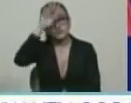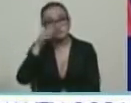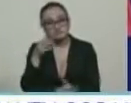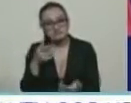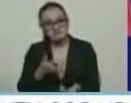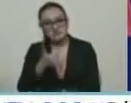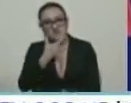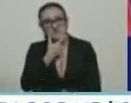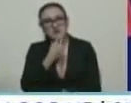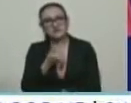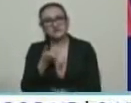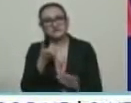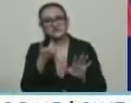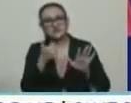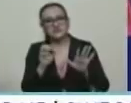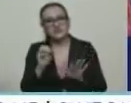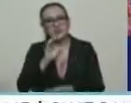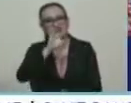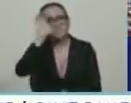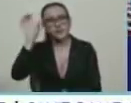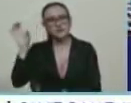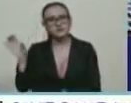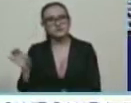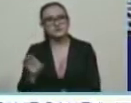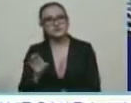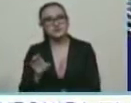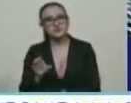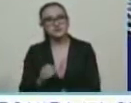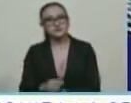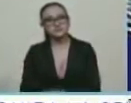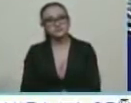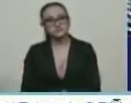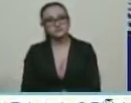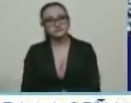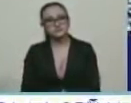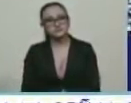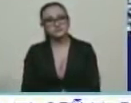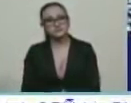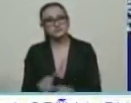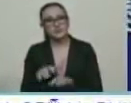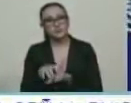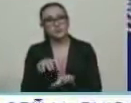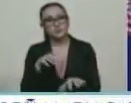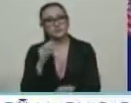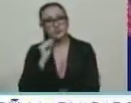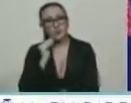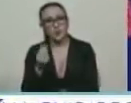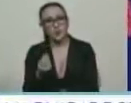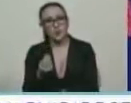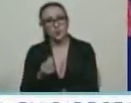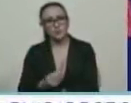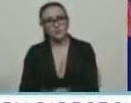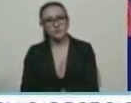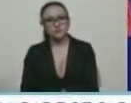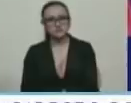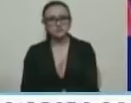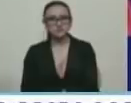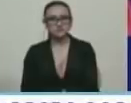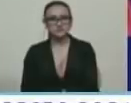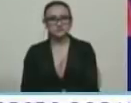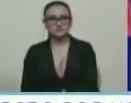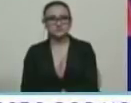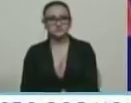acceder a más que 60 países. Y con la población joven y con